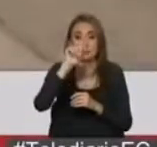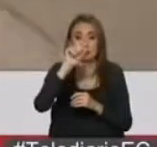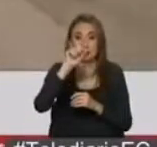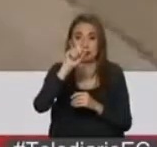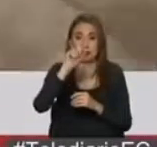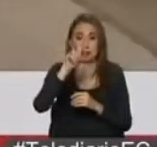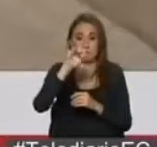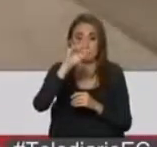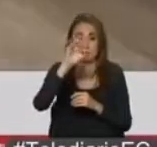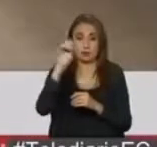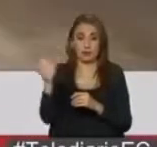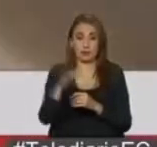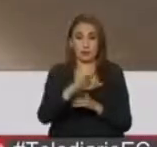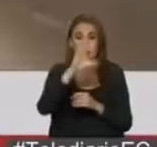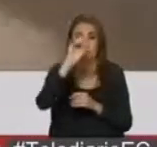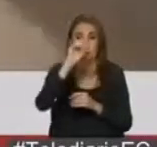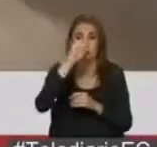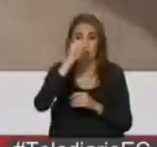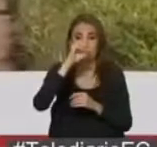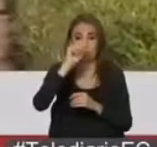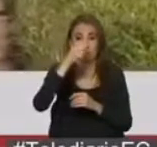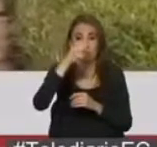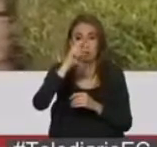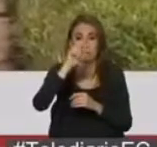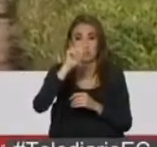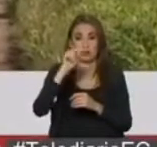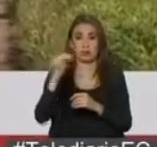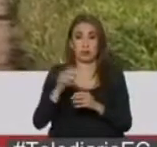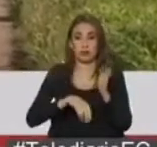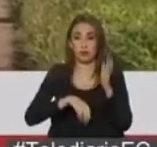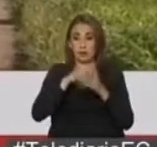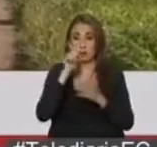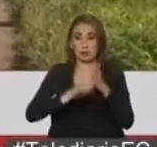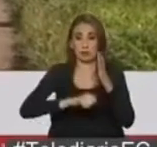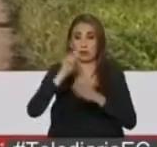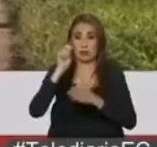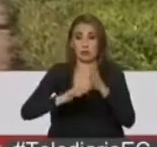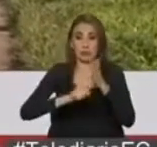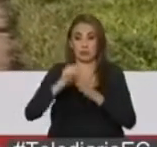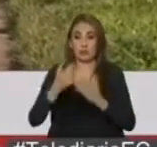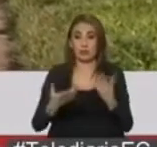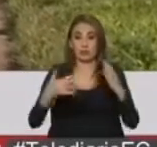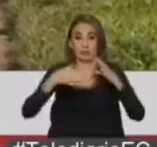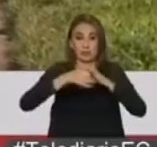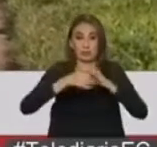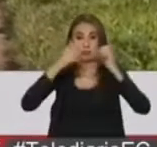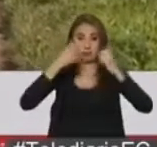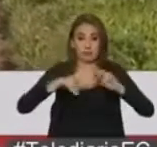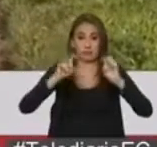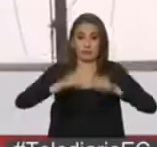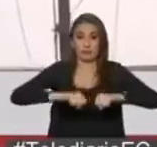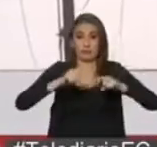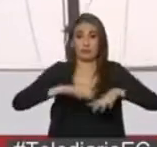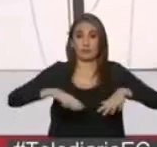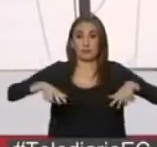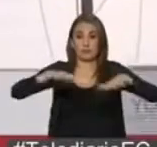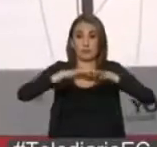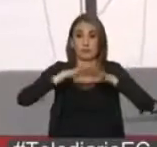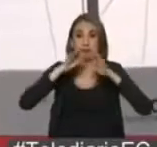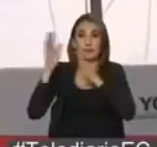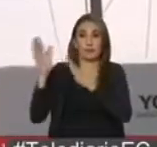y Tosagua Rocafuerte T de Buenos Aires. Con esos contratos se cumplirá mantenimiento de los ejes viales de manera permanente durante